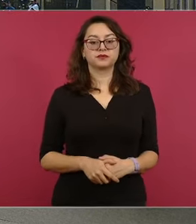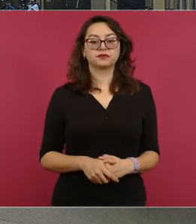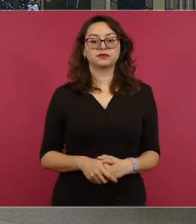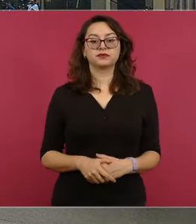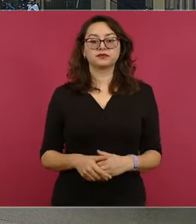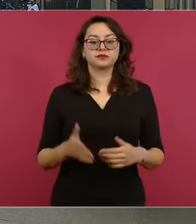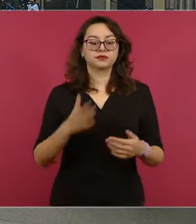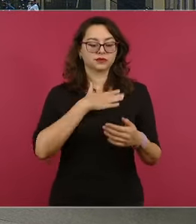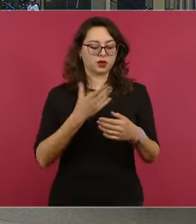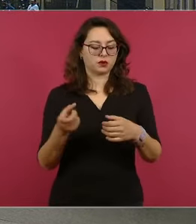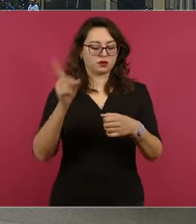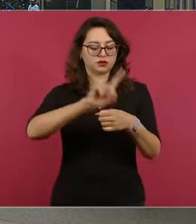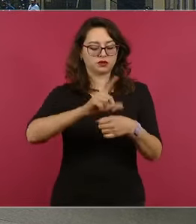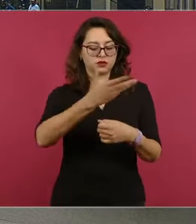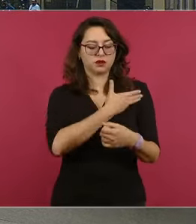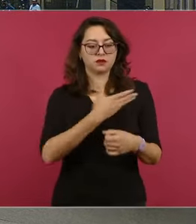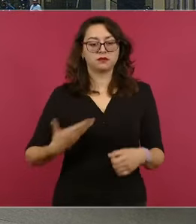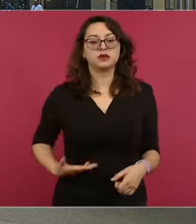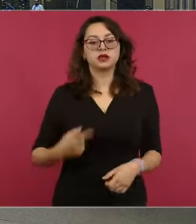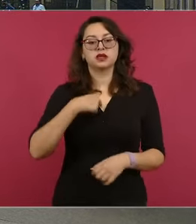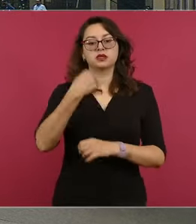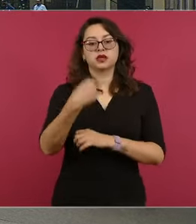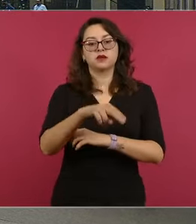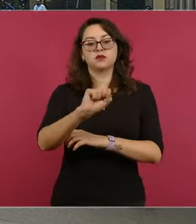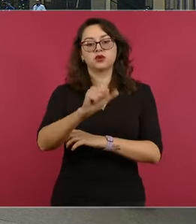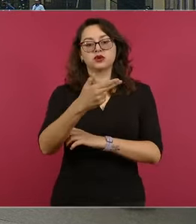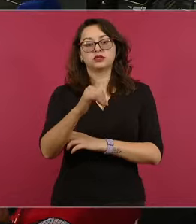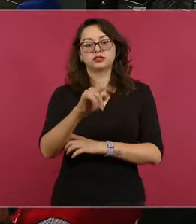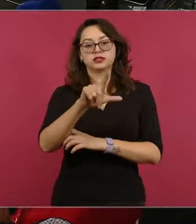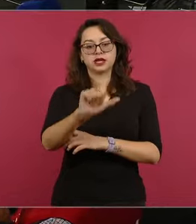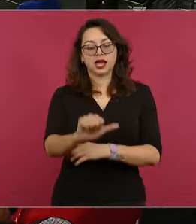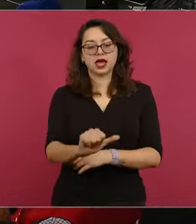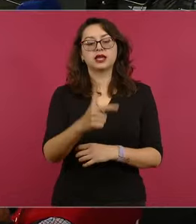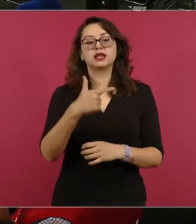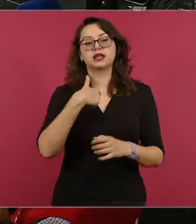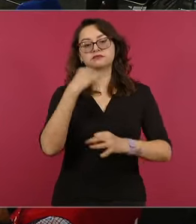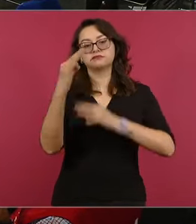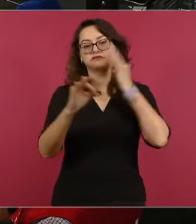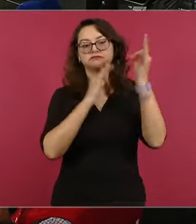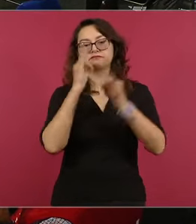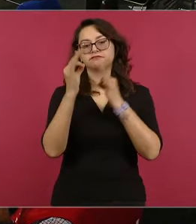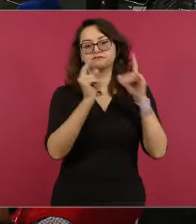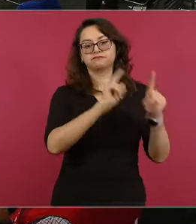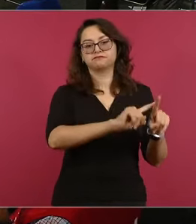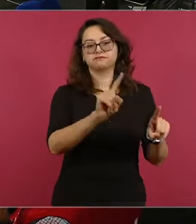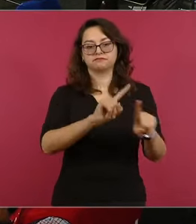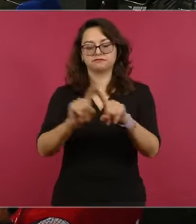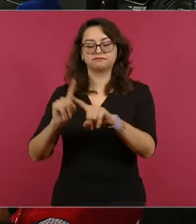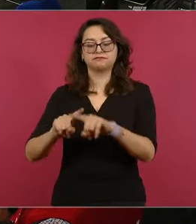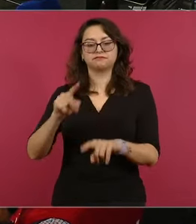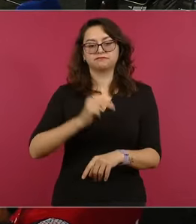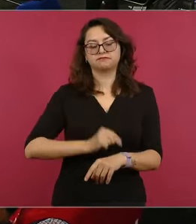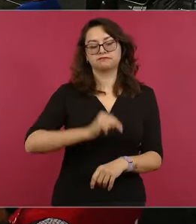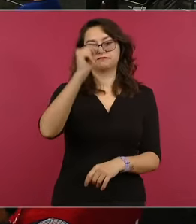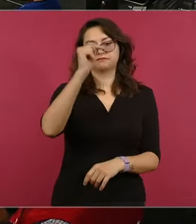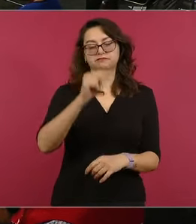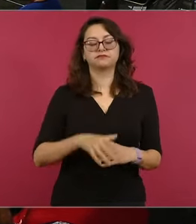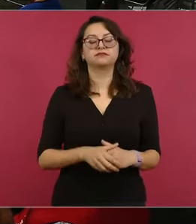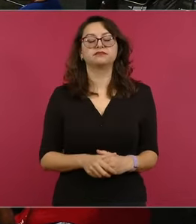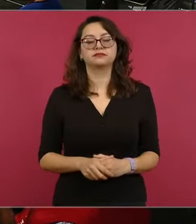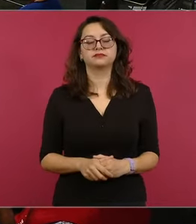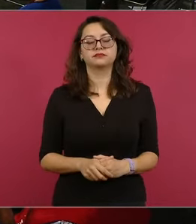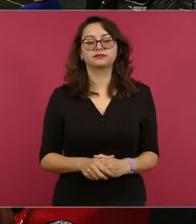Buenos días, presidente. Buenos días, Shaila Rosagel, corresponsal del Grupo Gili, El Imparcial de Sonora, La Crónica de Mexicali y Frontera de